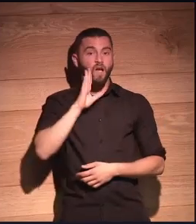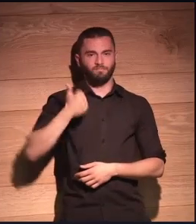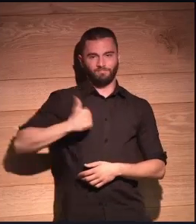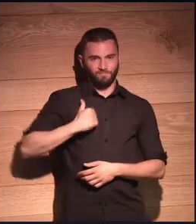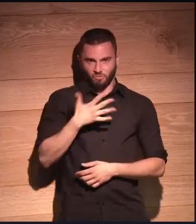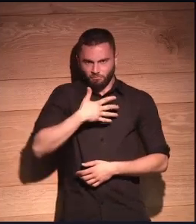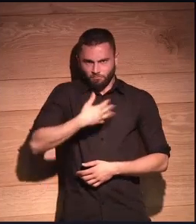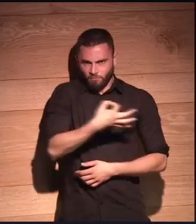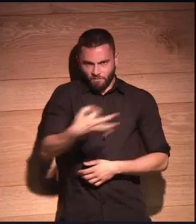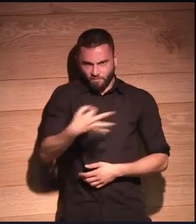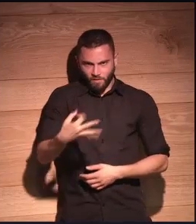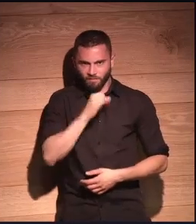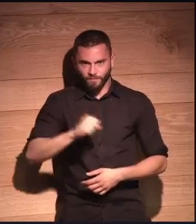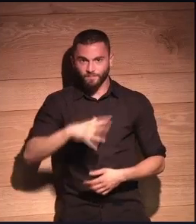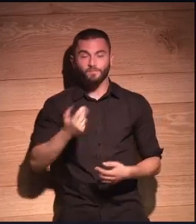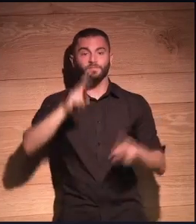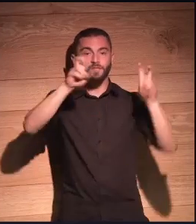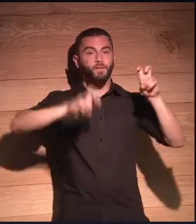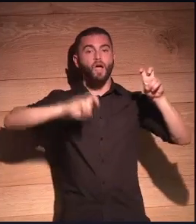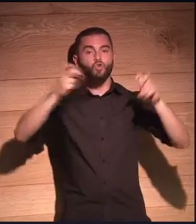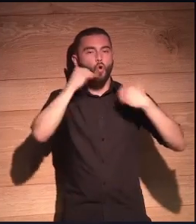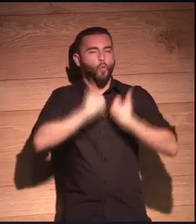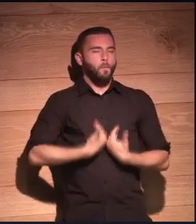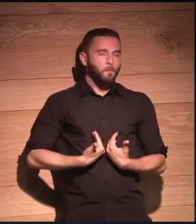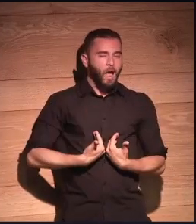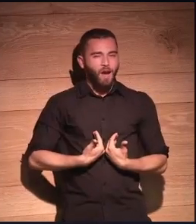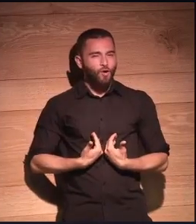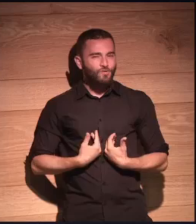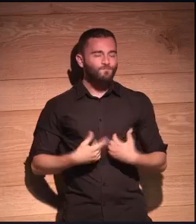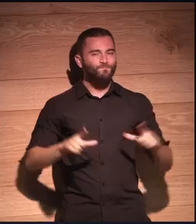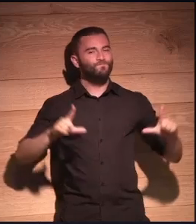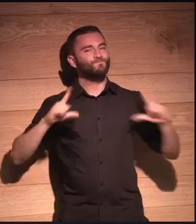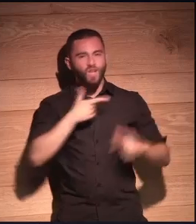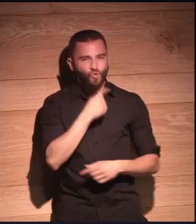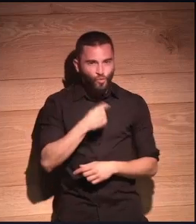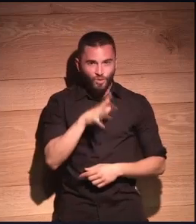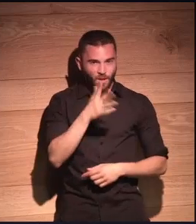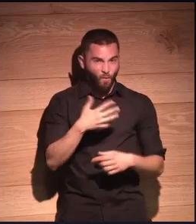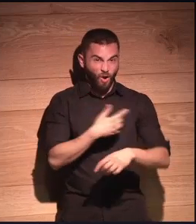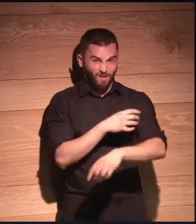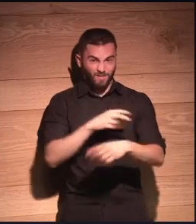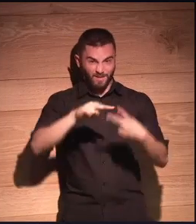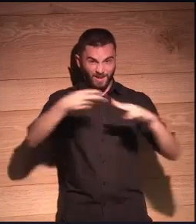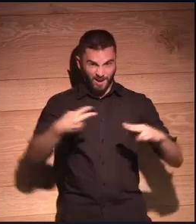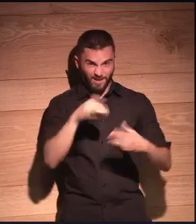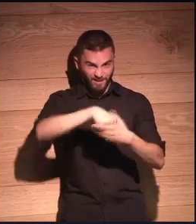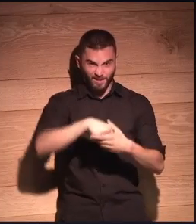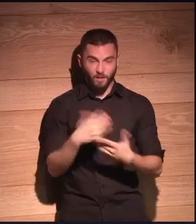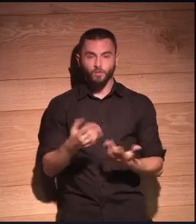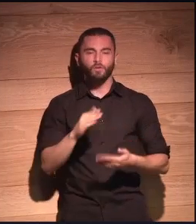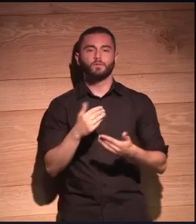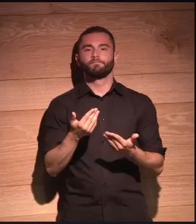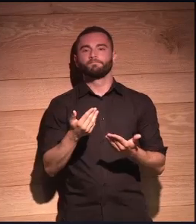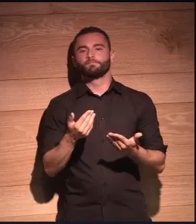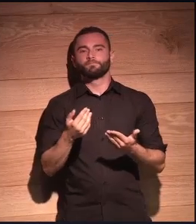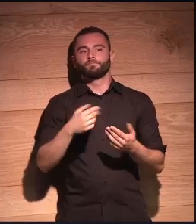que otra cuestión es que como seres humanos nos guste porque yo creo que lo llevamos en los genes. Tiene otra ¿no? poética. Tiene otra